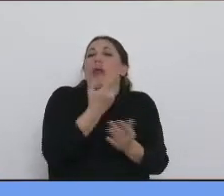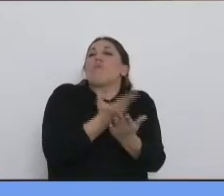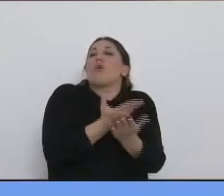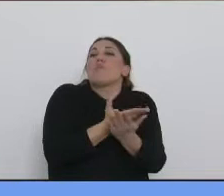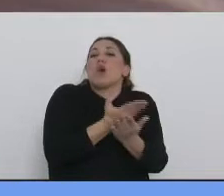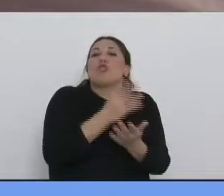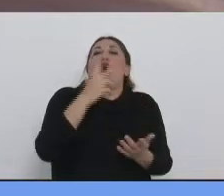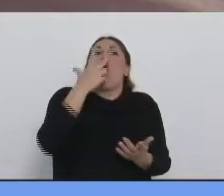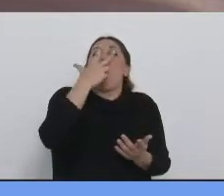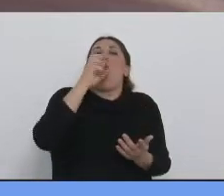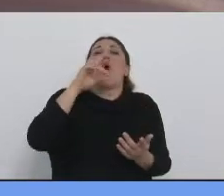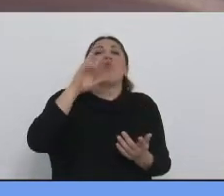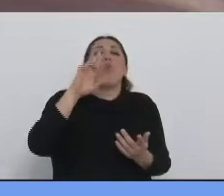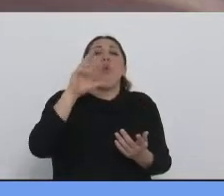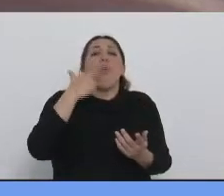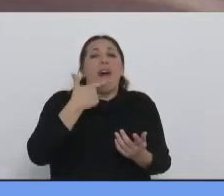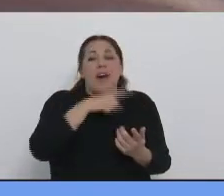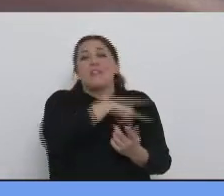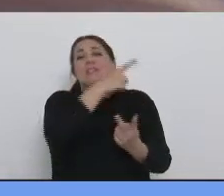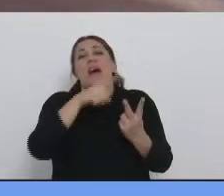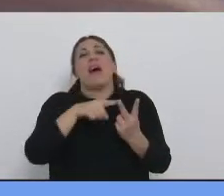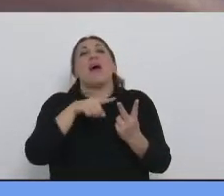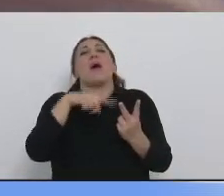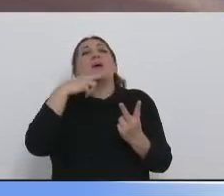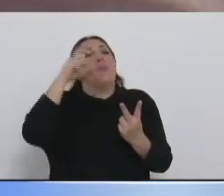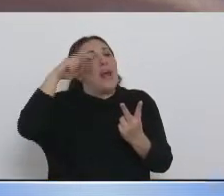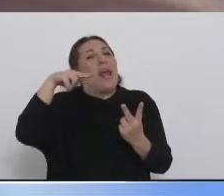como el embajador a venezuela